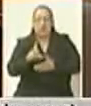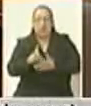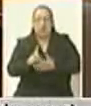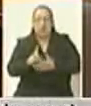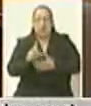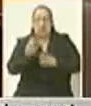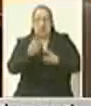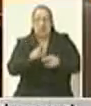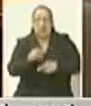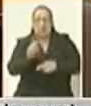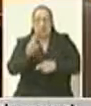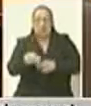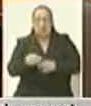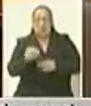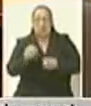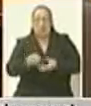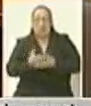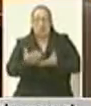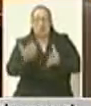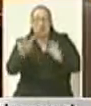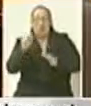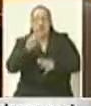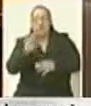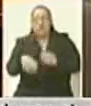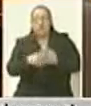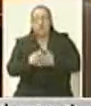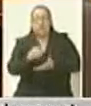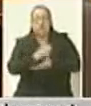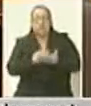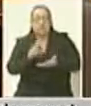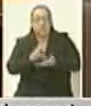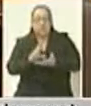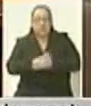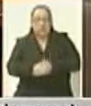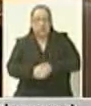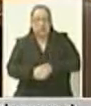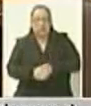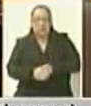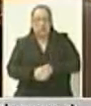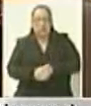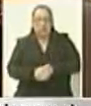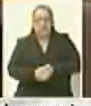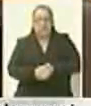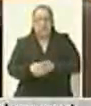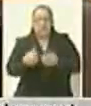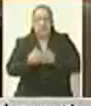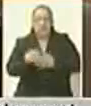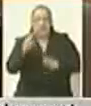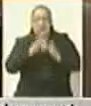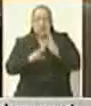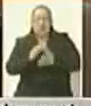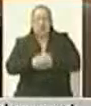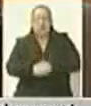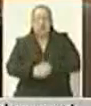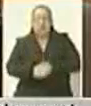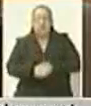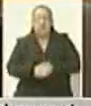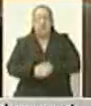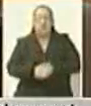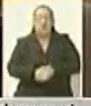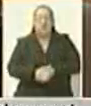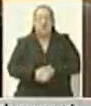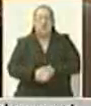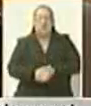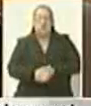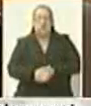río que alimenta de agua en el 80% a la ciudad de Lima. Y lo preocupante es que los